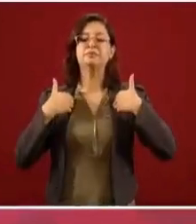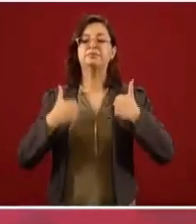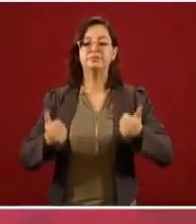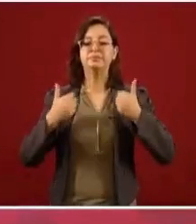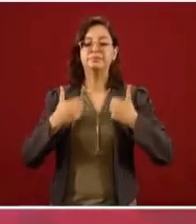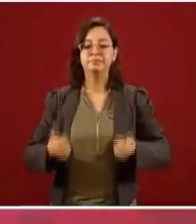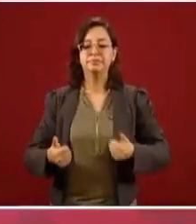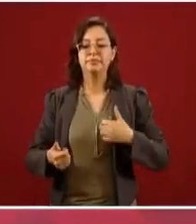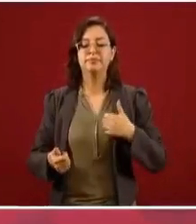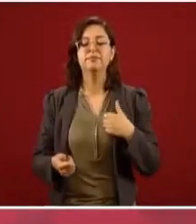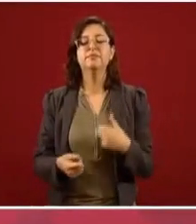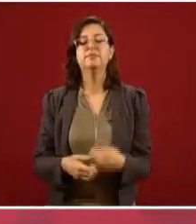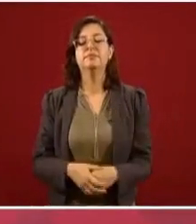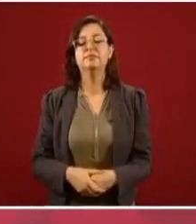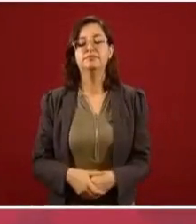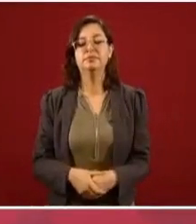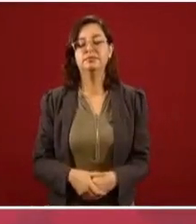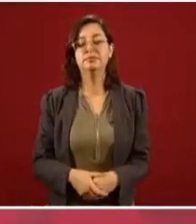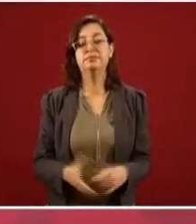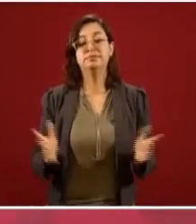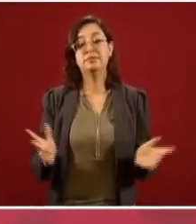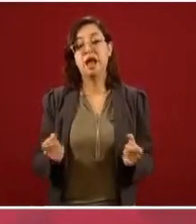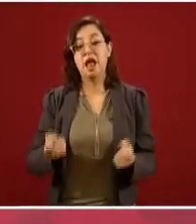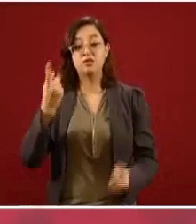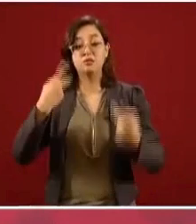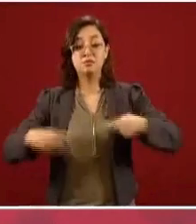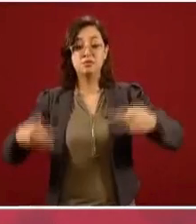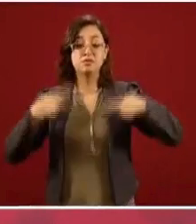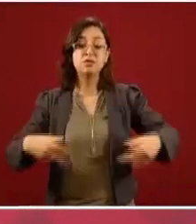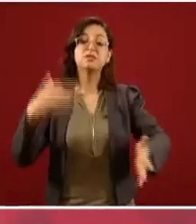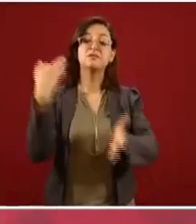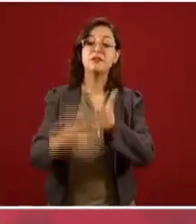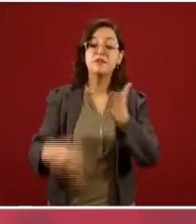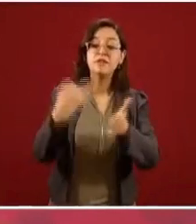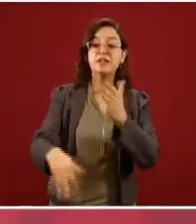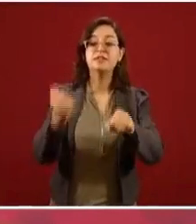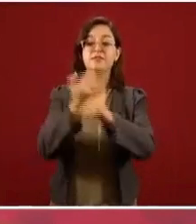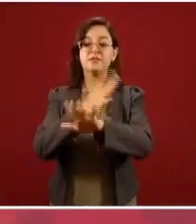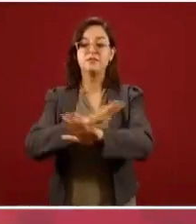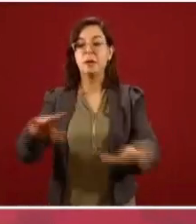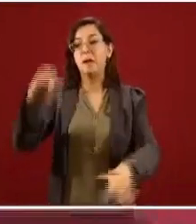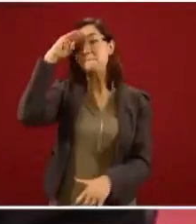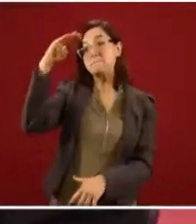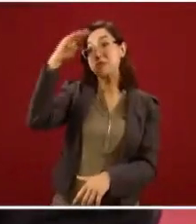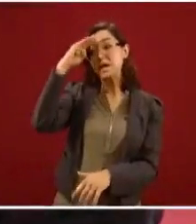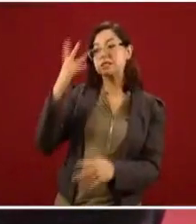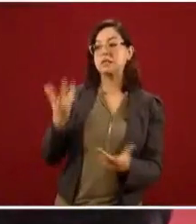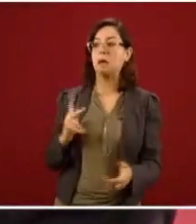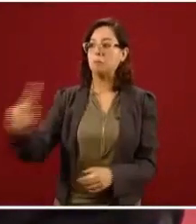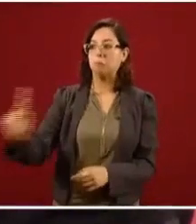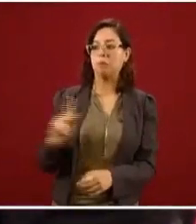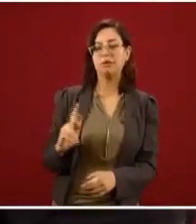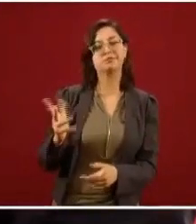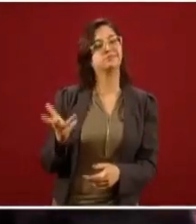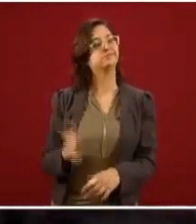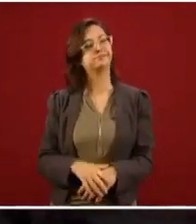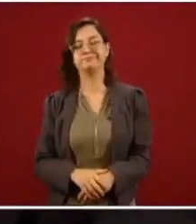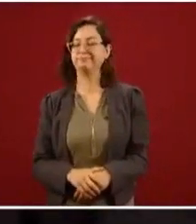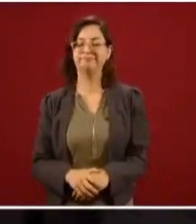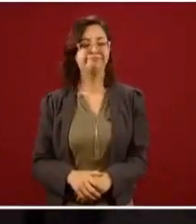quienes, por falta de información, nos confunden. Y hay quienes,